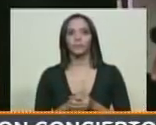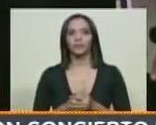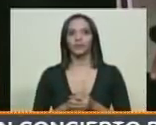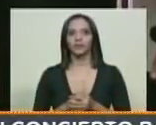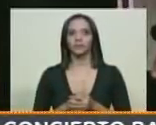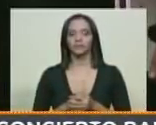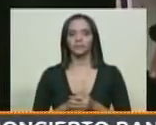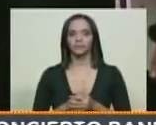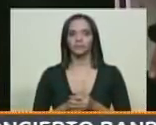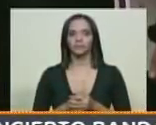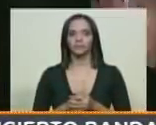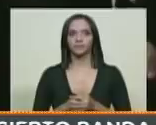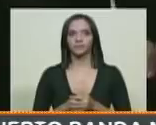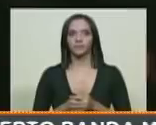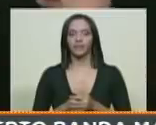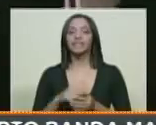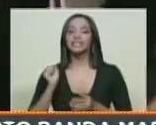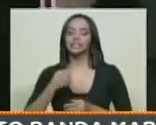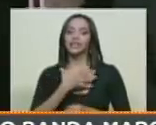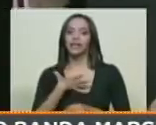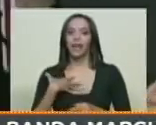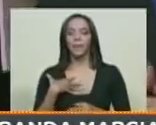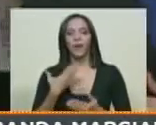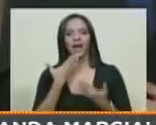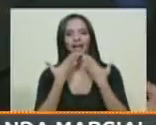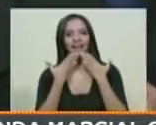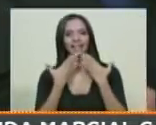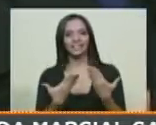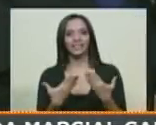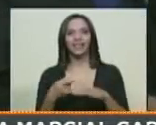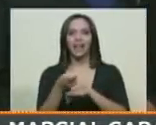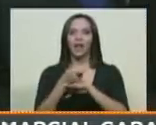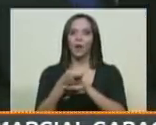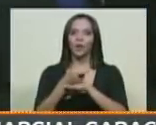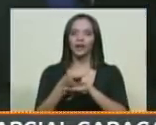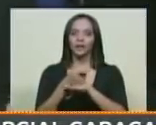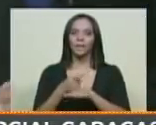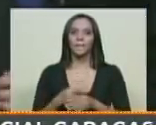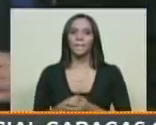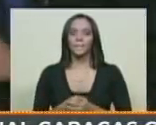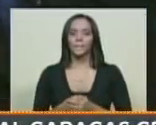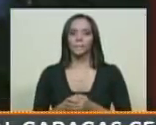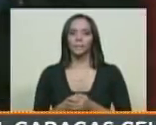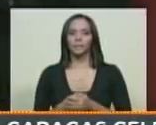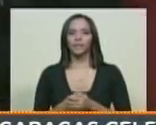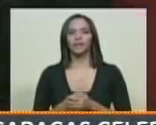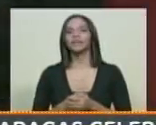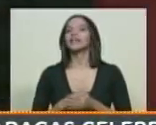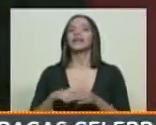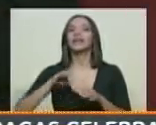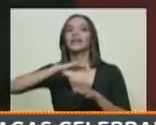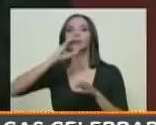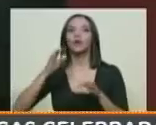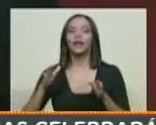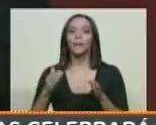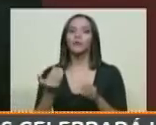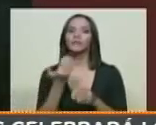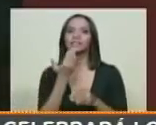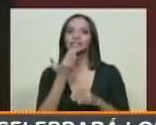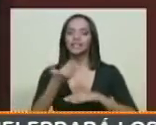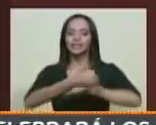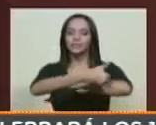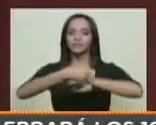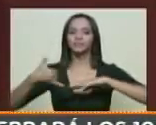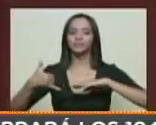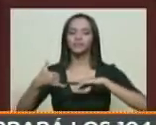pessoas. Sim, sí, queremos agradecer-lhe a la gobernadora Campos do estado de Roraima, o estado fronterizo con el estado